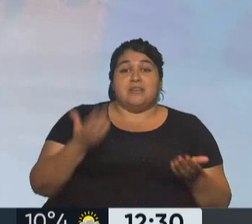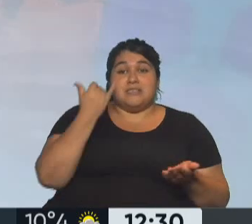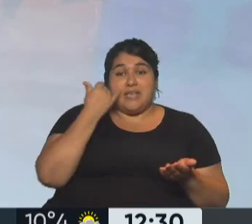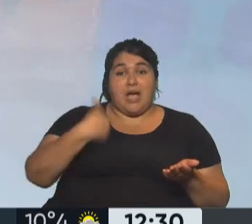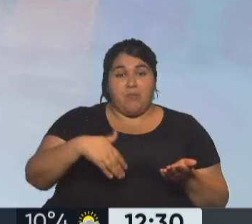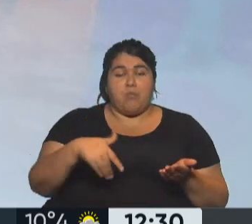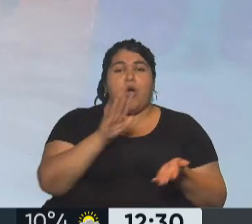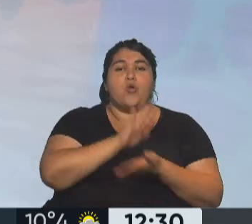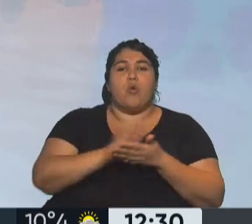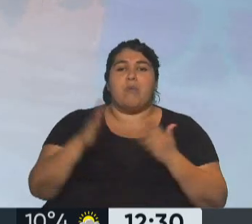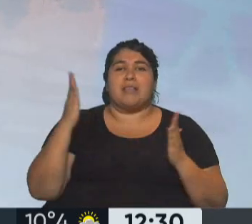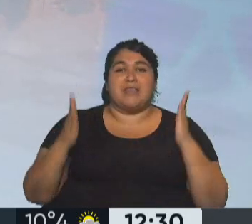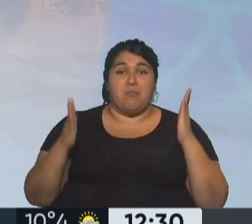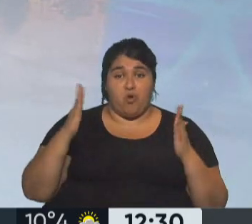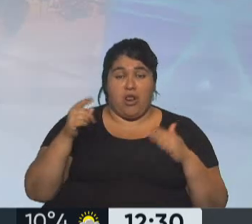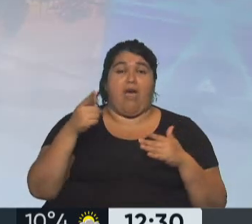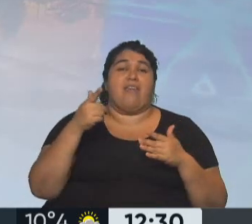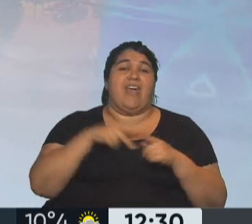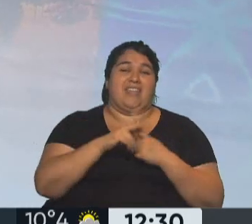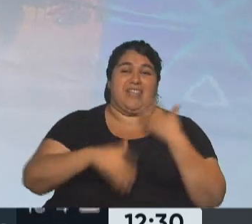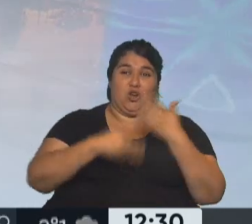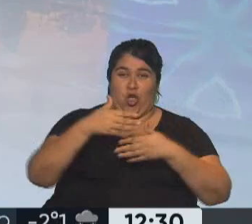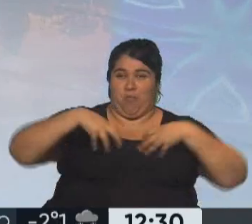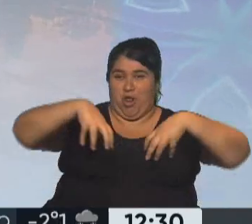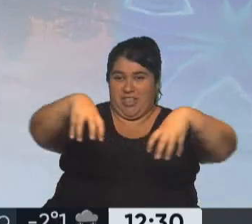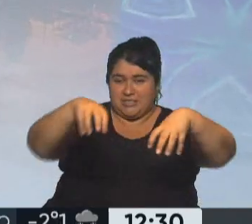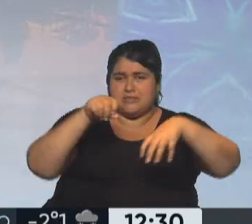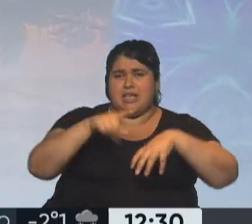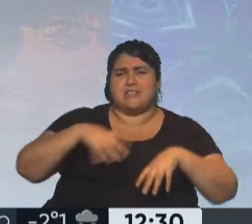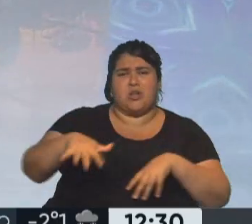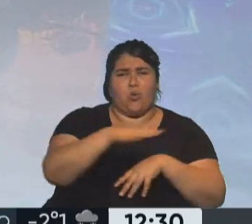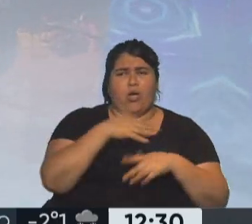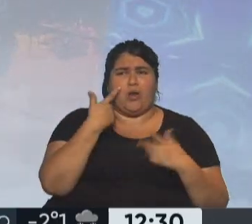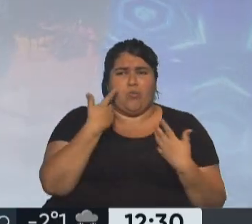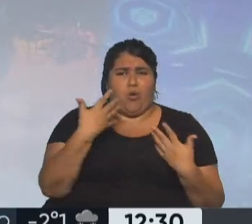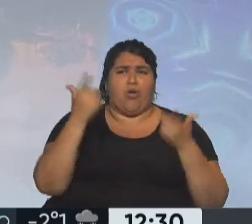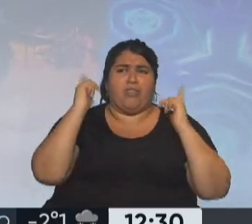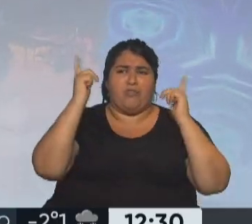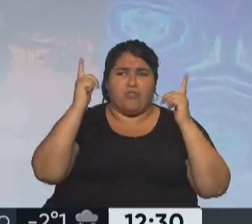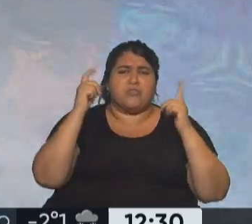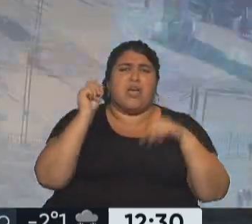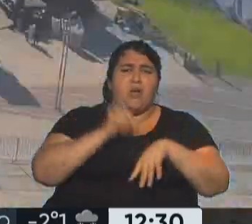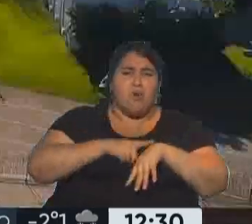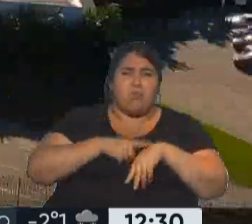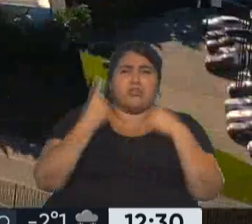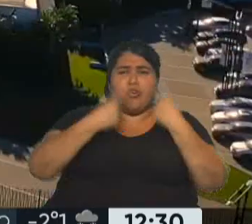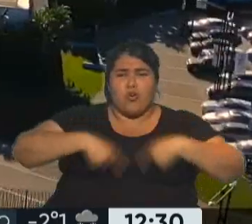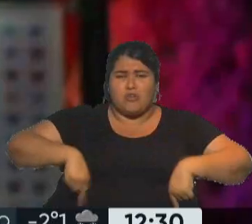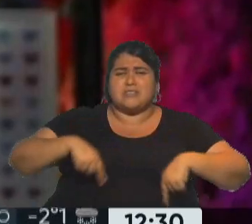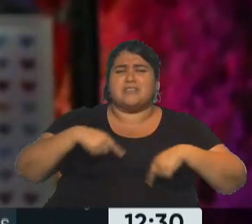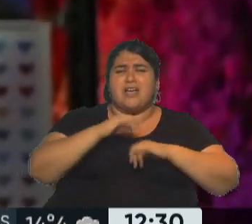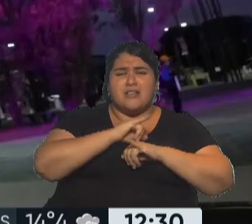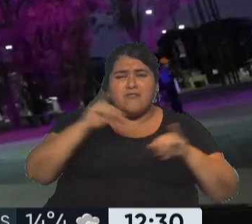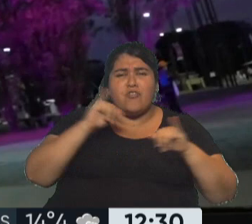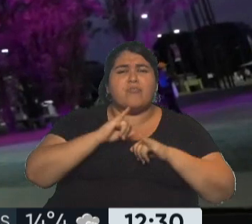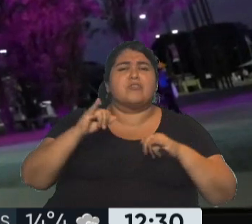Se viene una nueva temporada de Tecnópolis. Es el lugar que te permite disfrutar de un montón de programas para ir